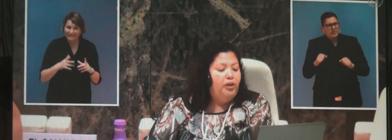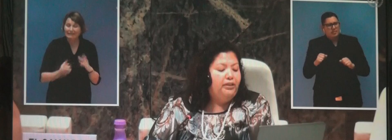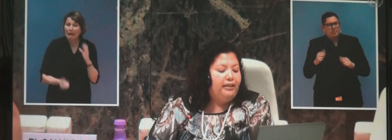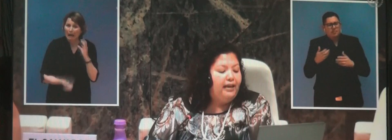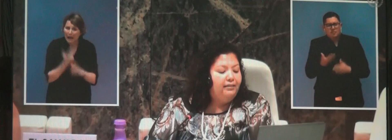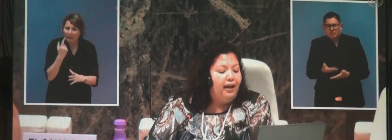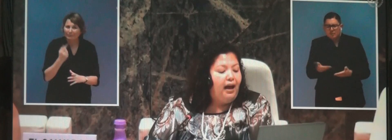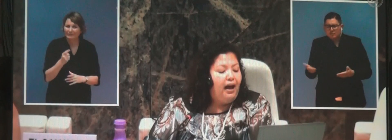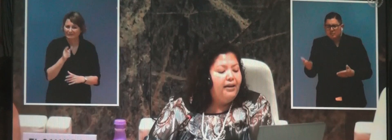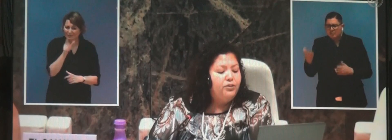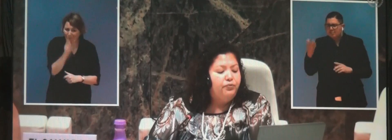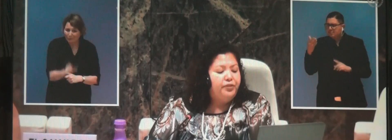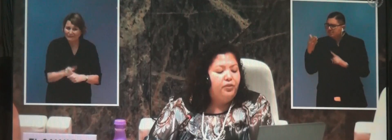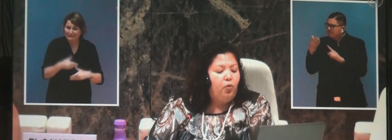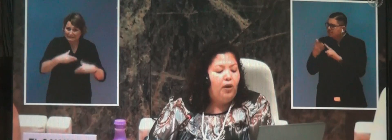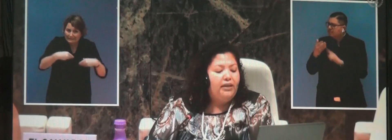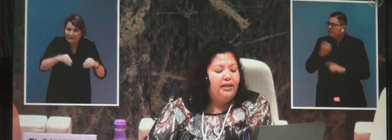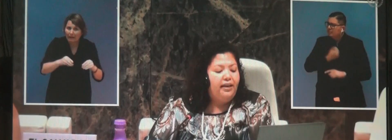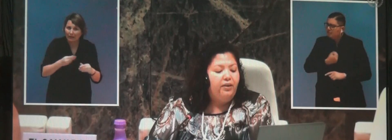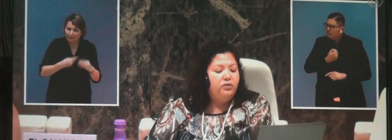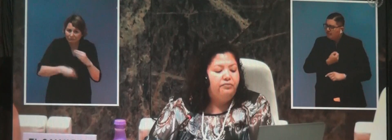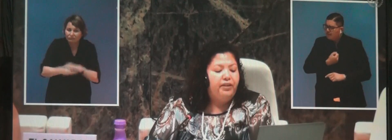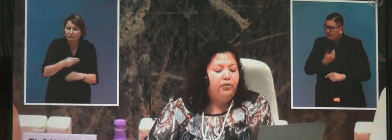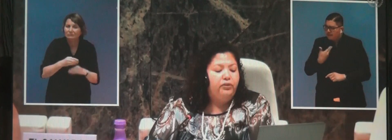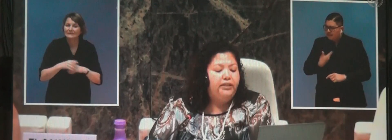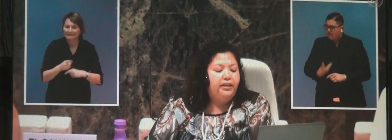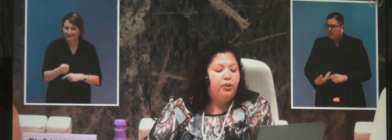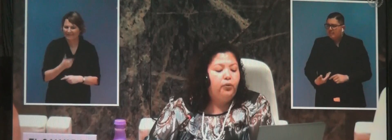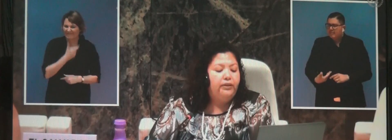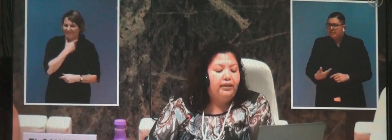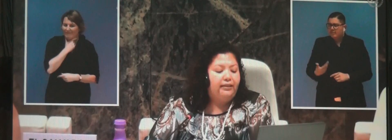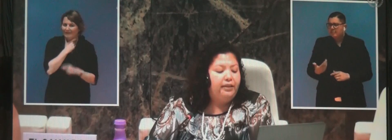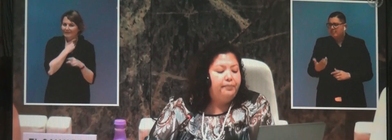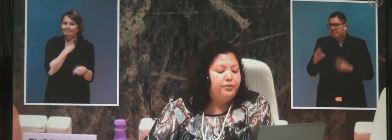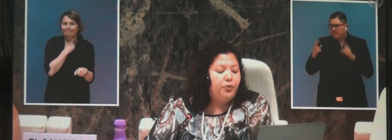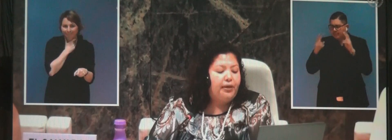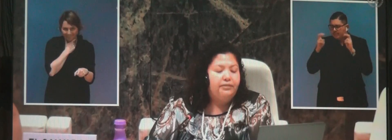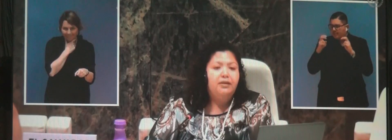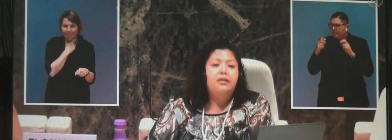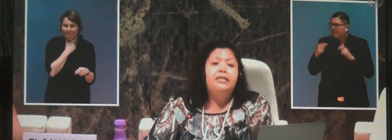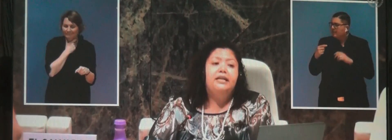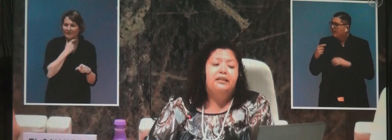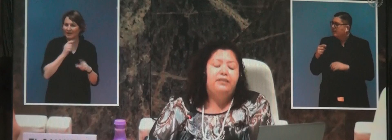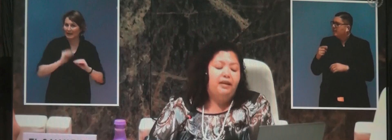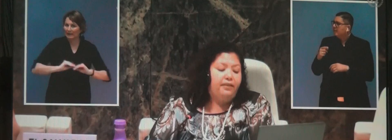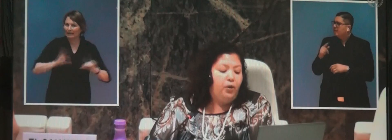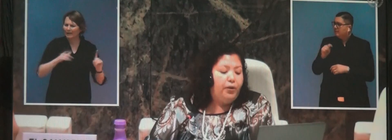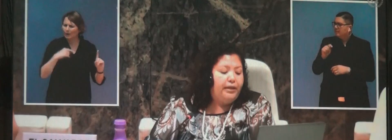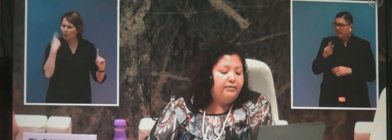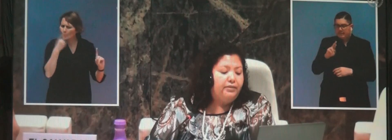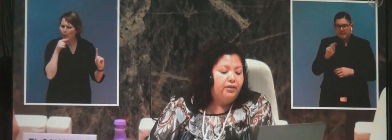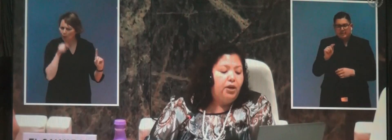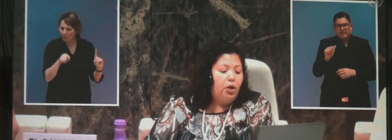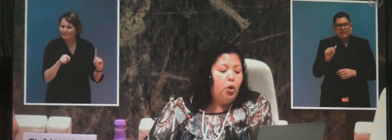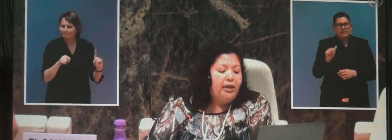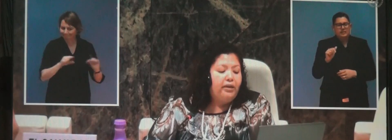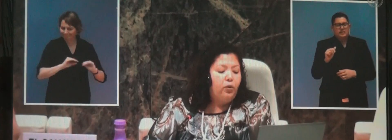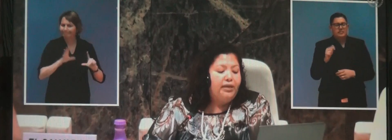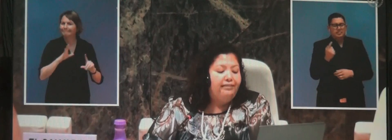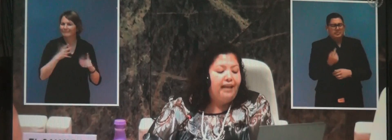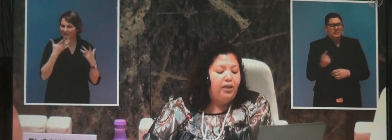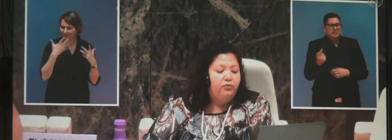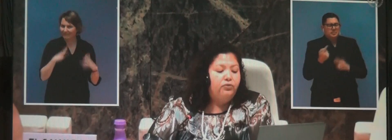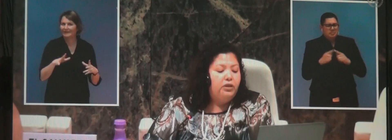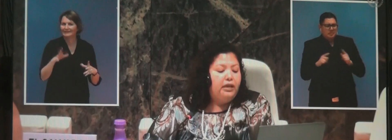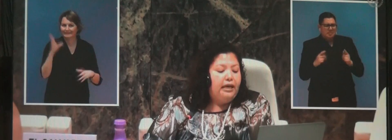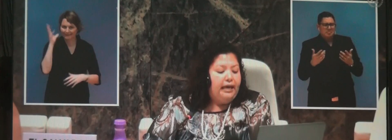o indirecta haya sufrido cualquiera de los efectos del delito de trata de personas y actividades conexas, lo que